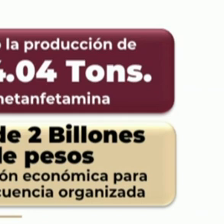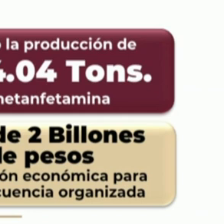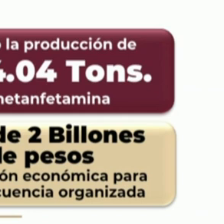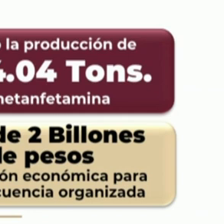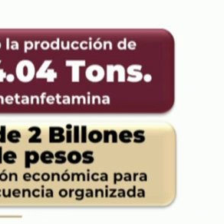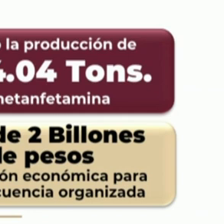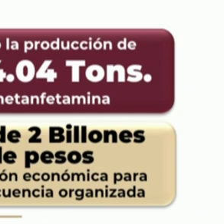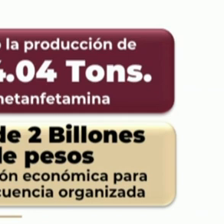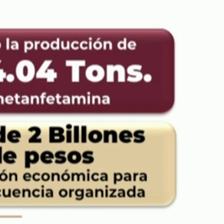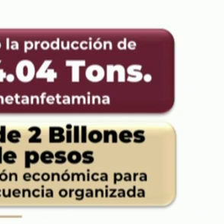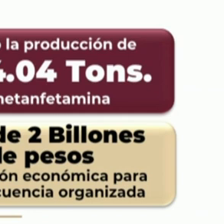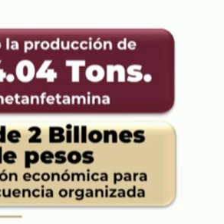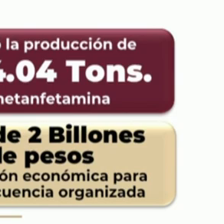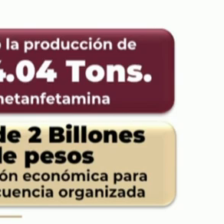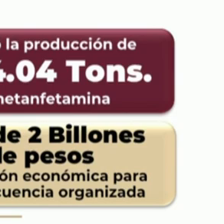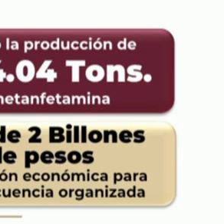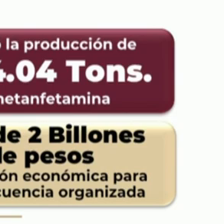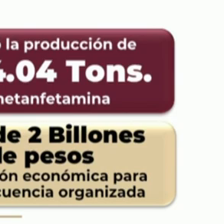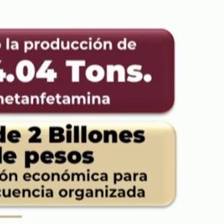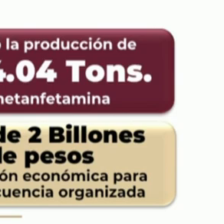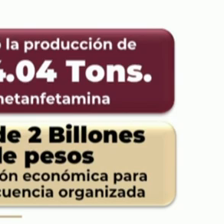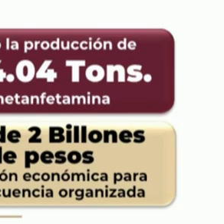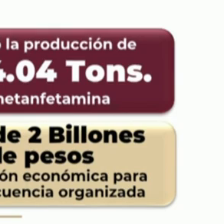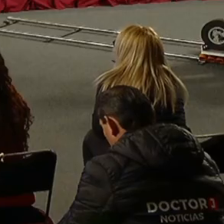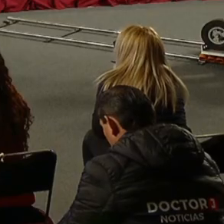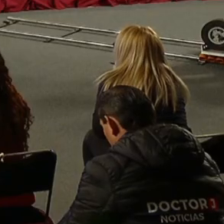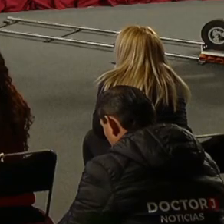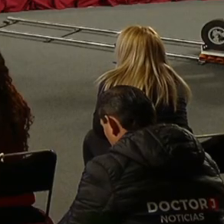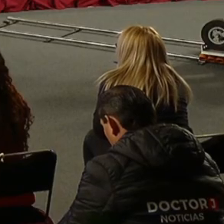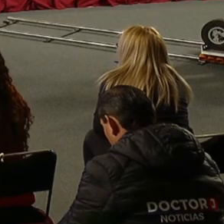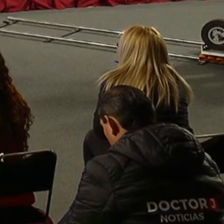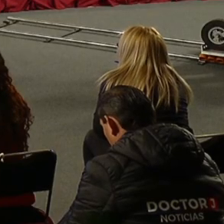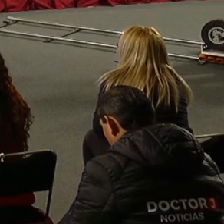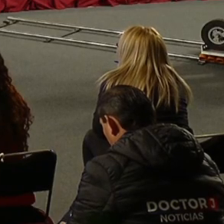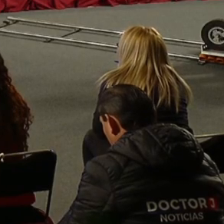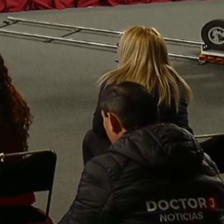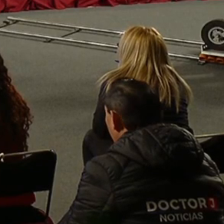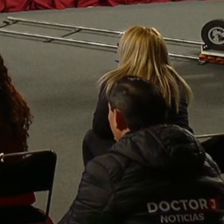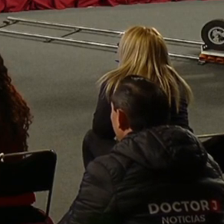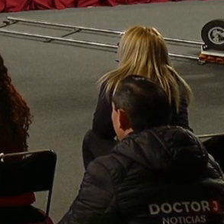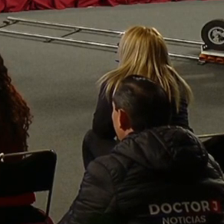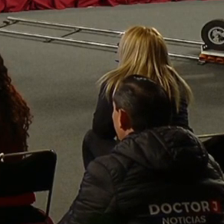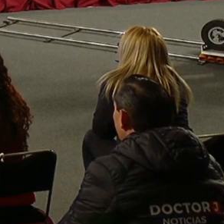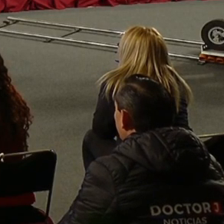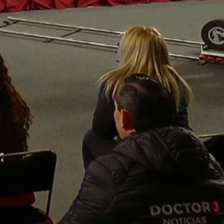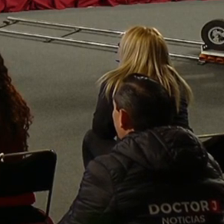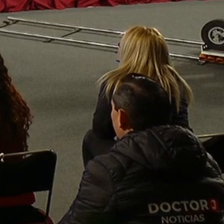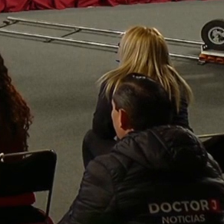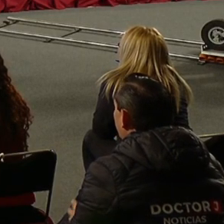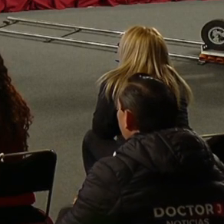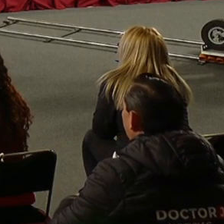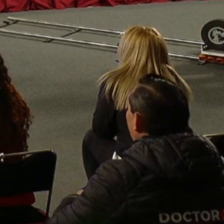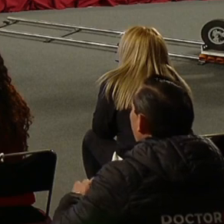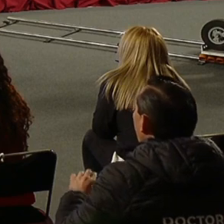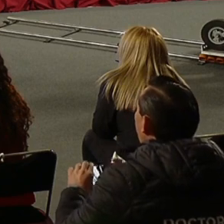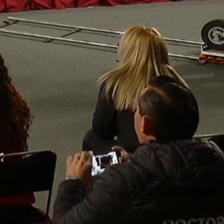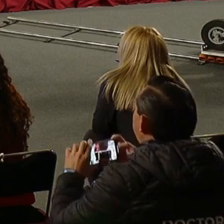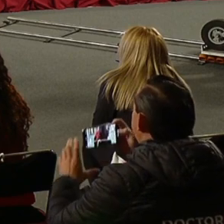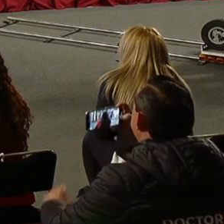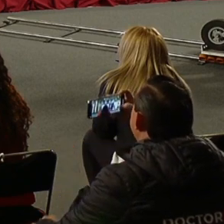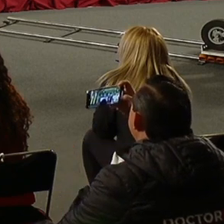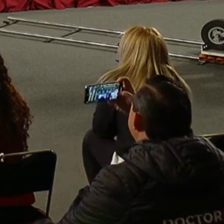8.164.04 toneladas de metanfetaminas. Adelante. En cuanto a las aduanas, bueno, se están cubriendo con